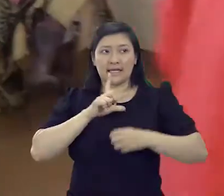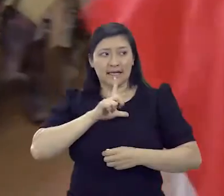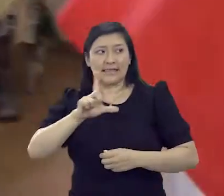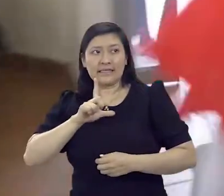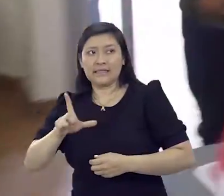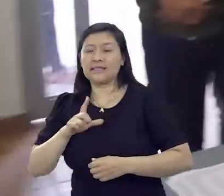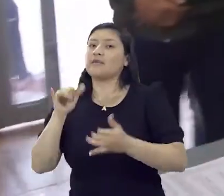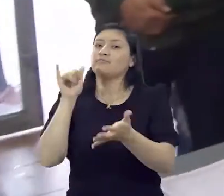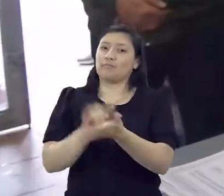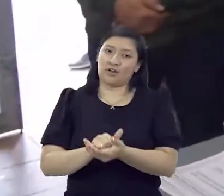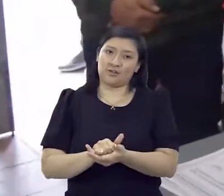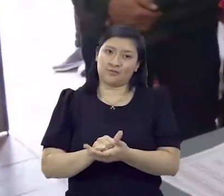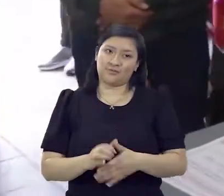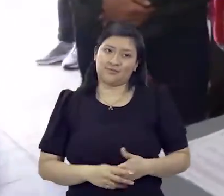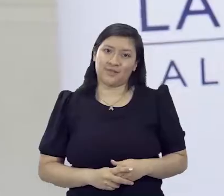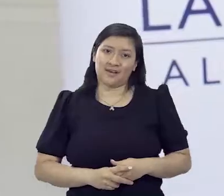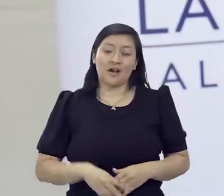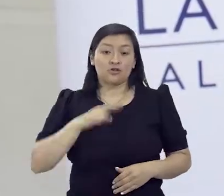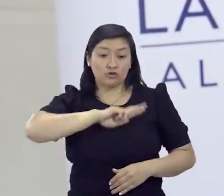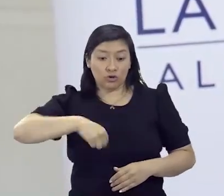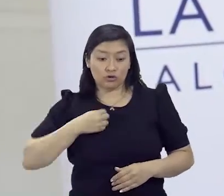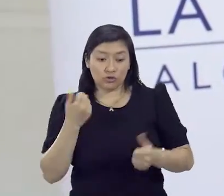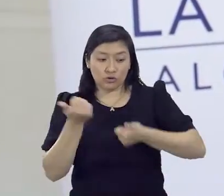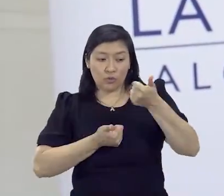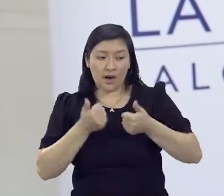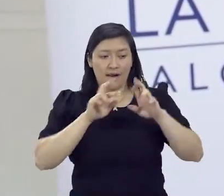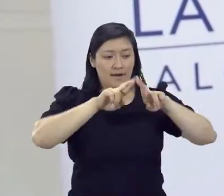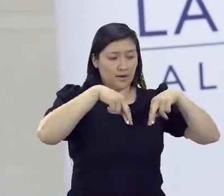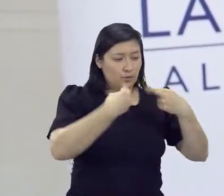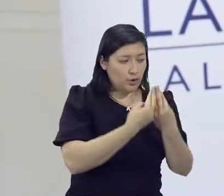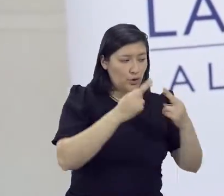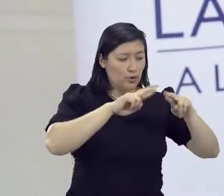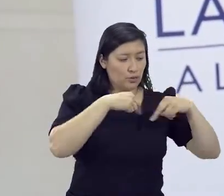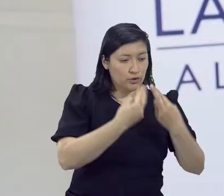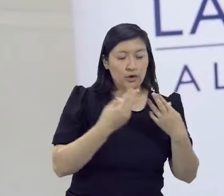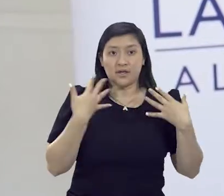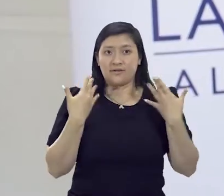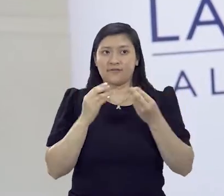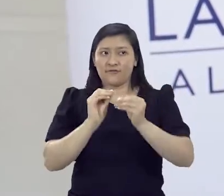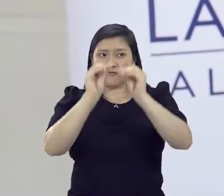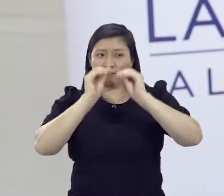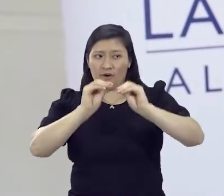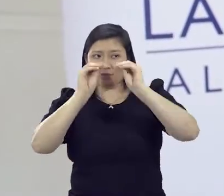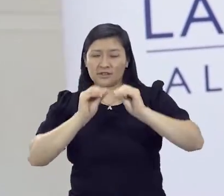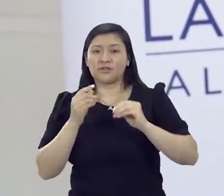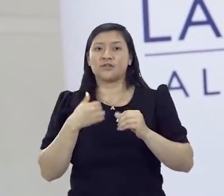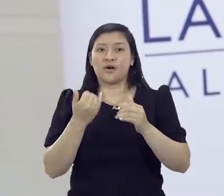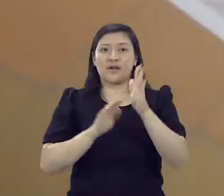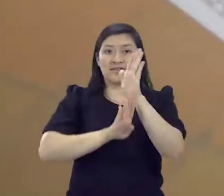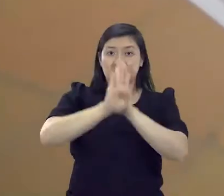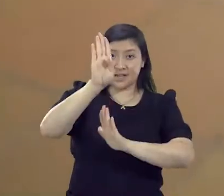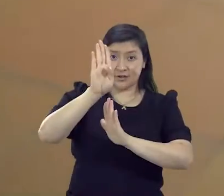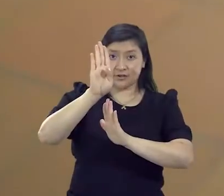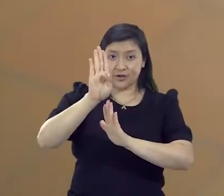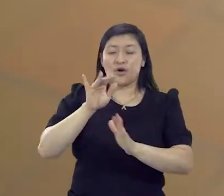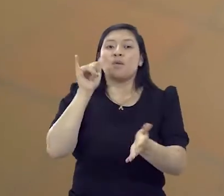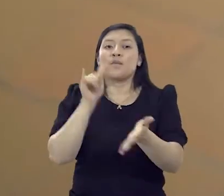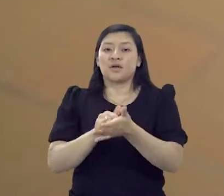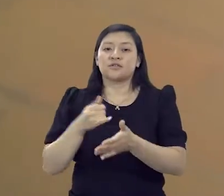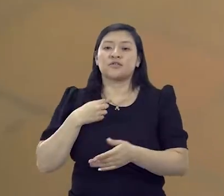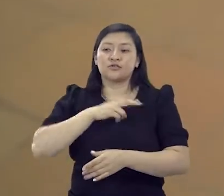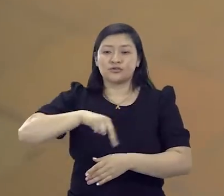territorios gracias a las dos mujeres y capacitaciones que nos dieron de desarrollo comunitario en las cuales nos